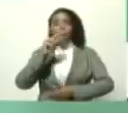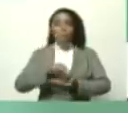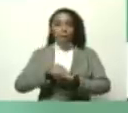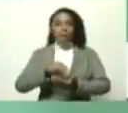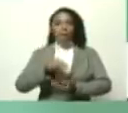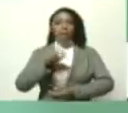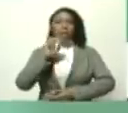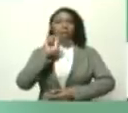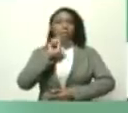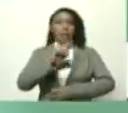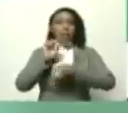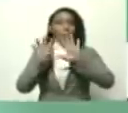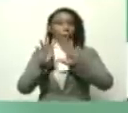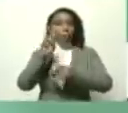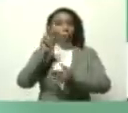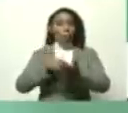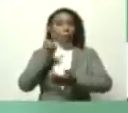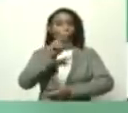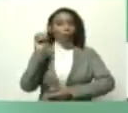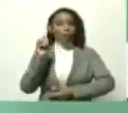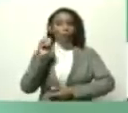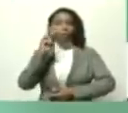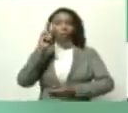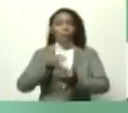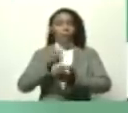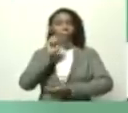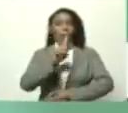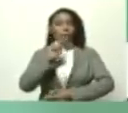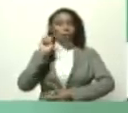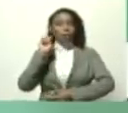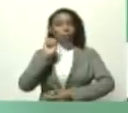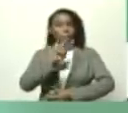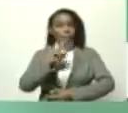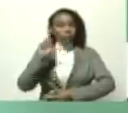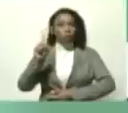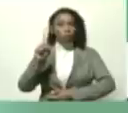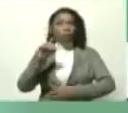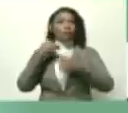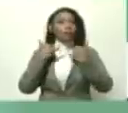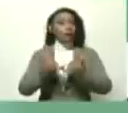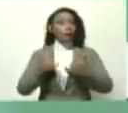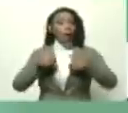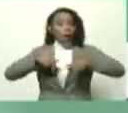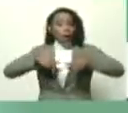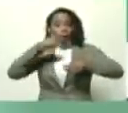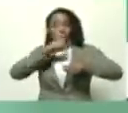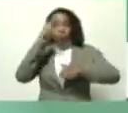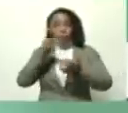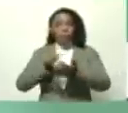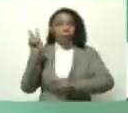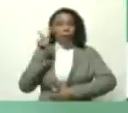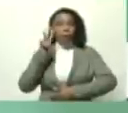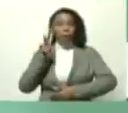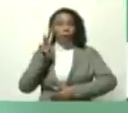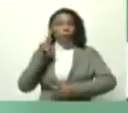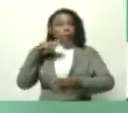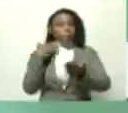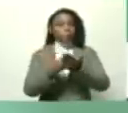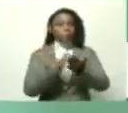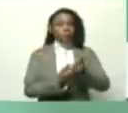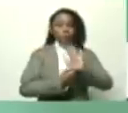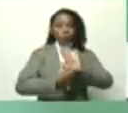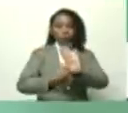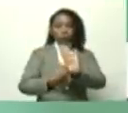2019, 2020, 2021 y ahora en este año 2022 presentando